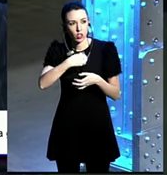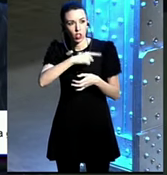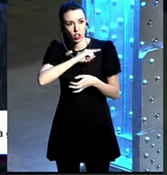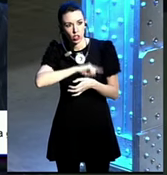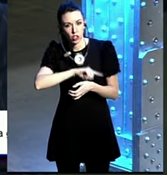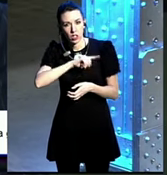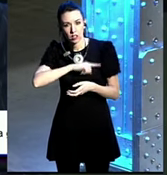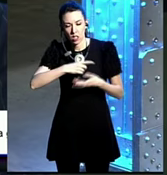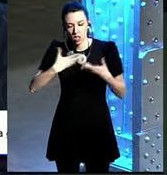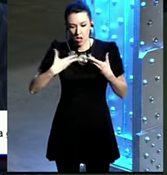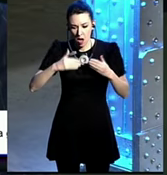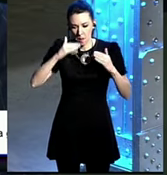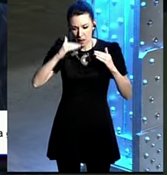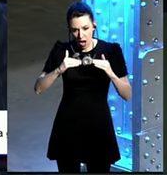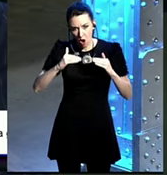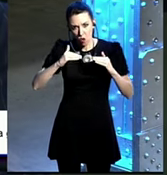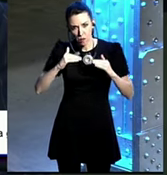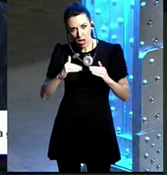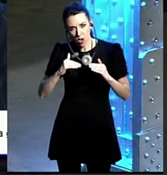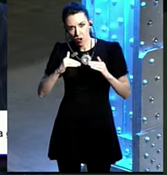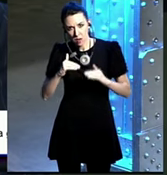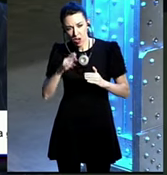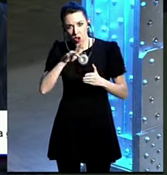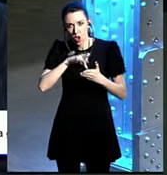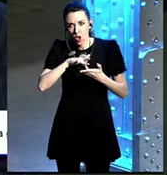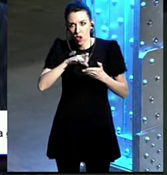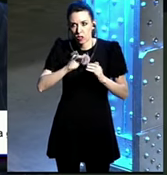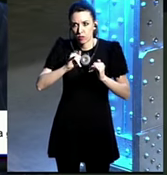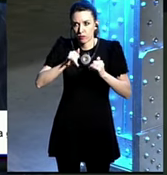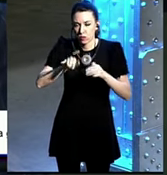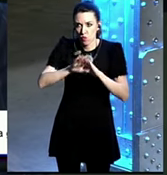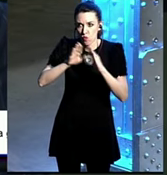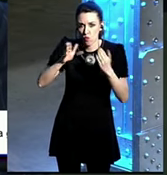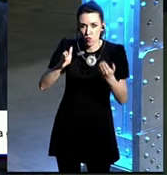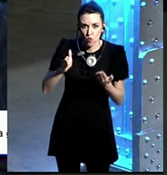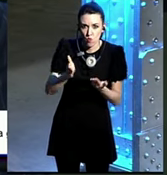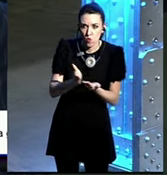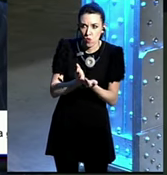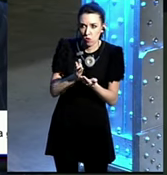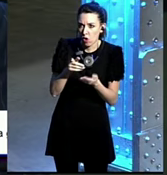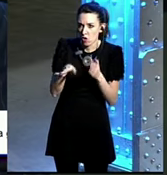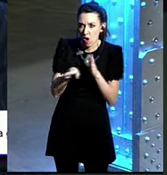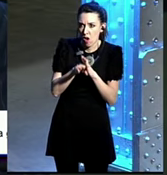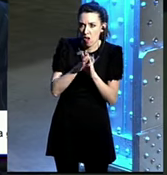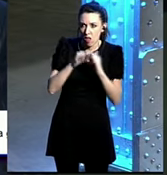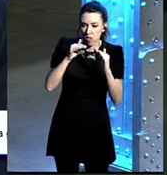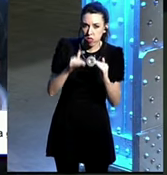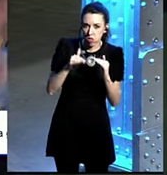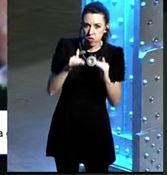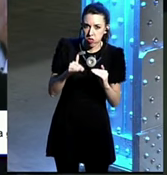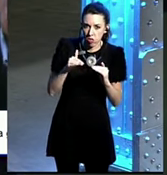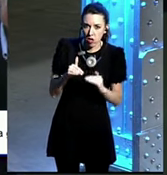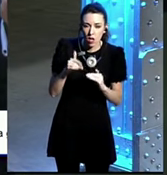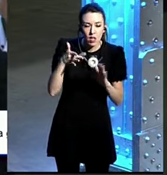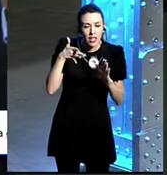que estaba abajo y llegaba a un mundo en el cual no paraba de caer. Era